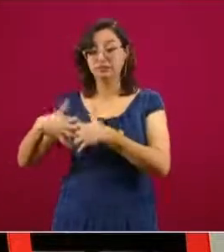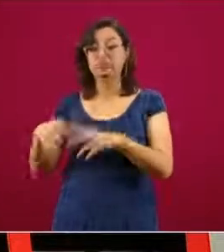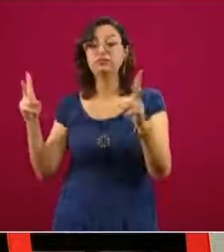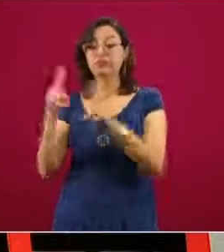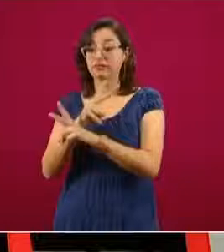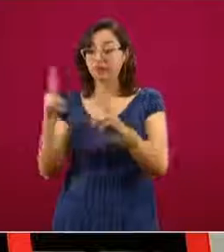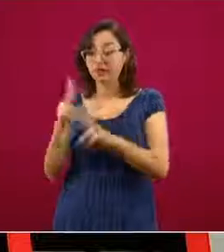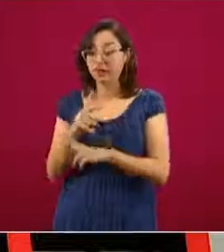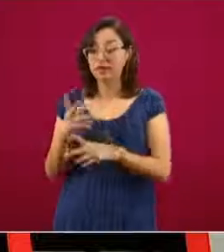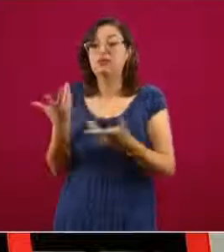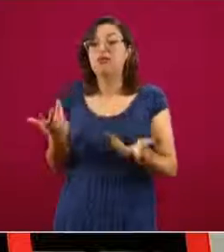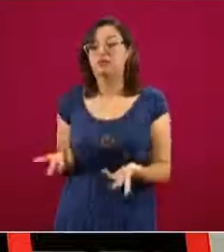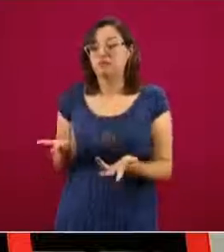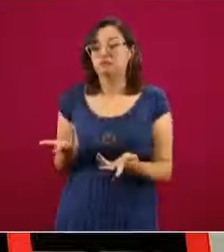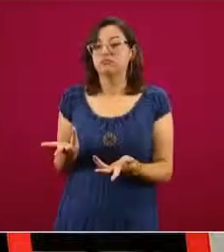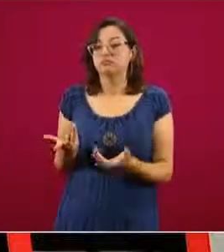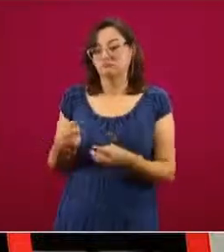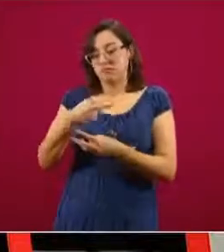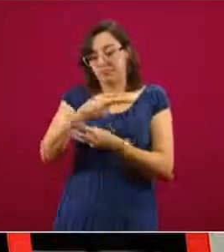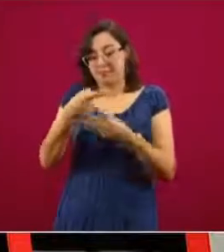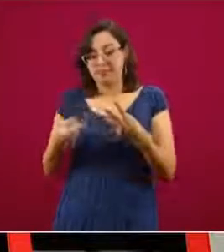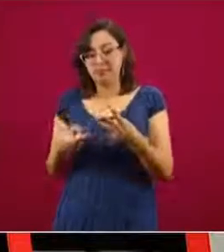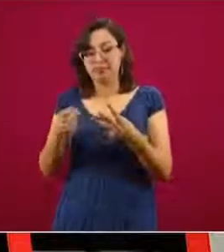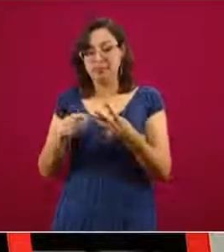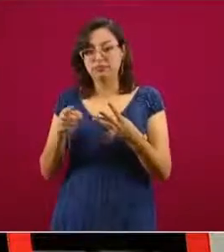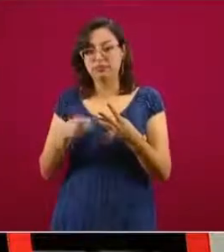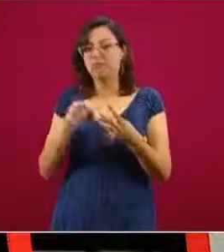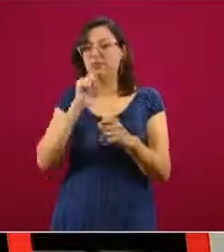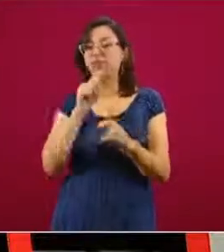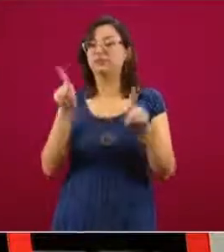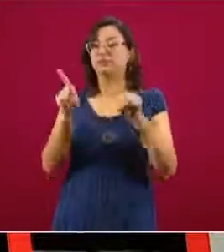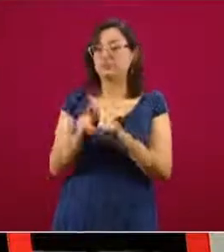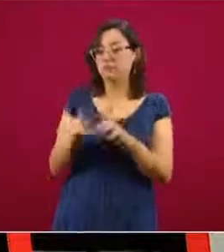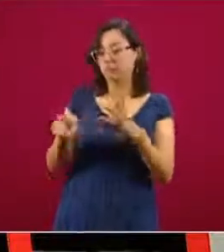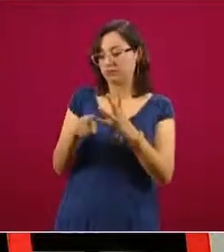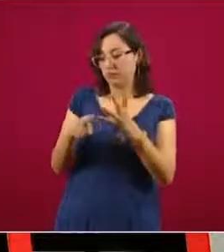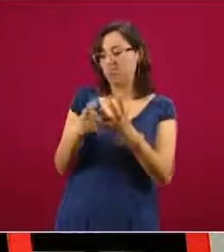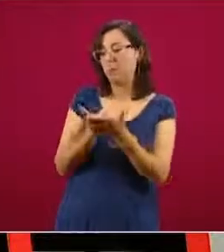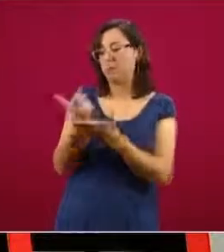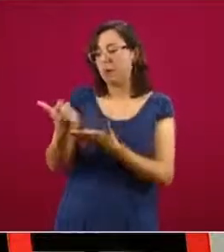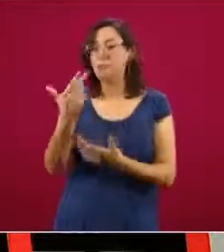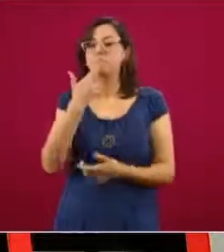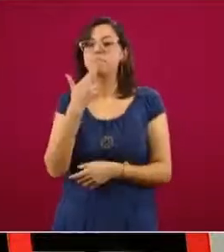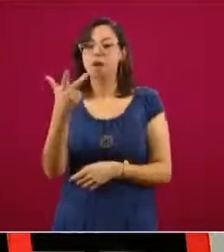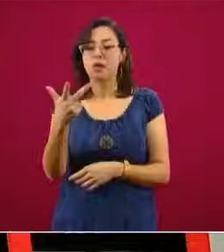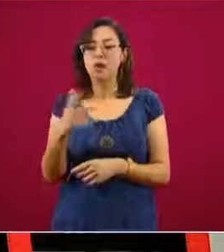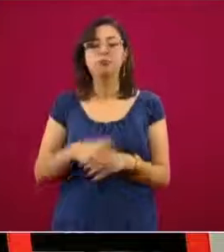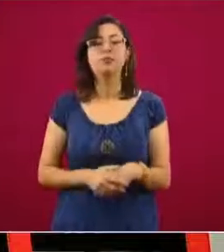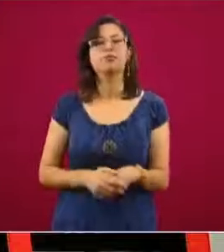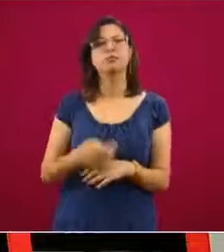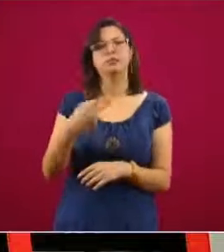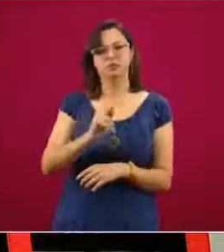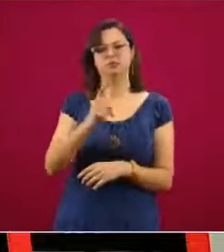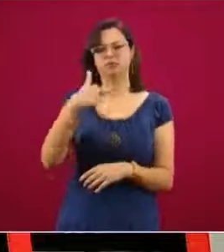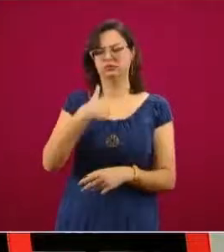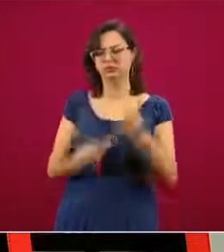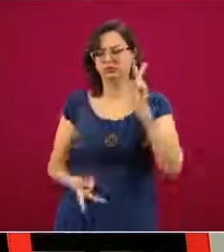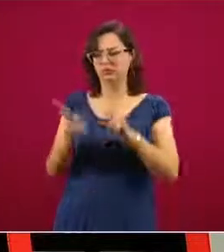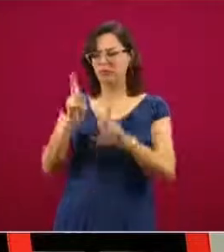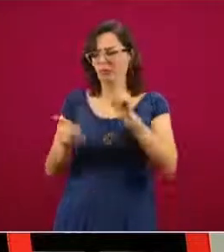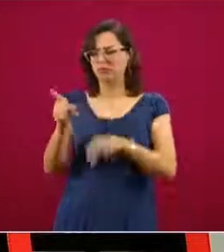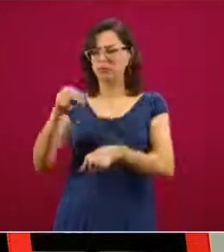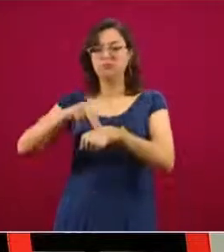de eso pues determinaba mucho. Y luego las mejores condiciones. Pero justamente hablé con la doctora el día de